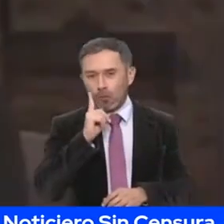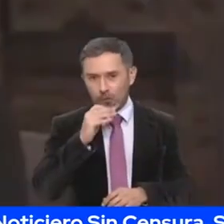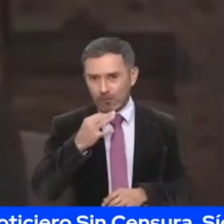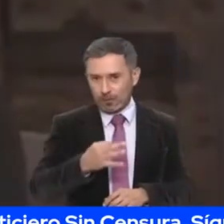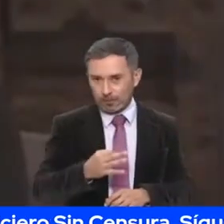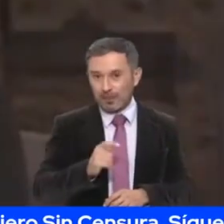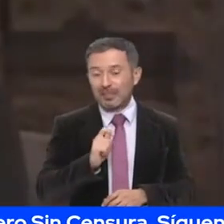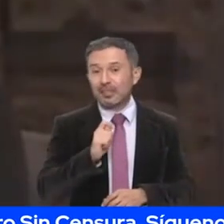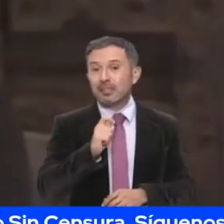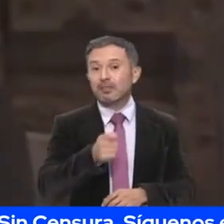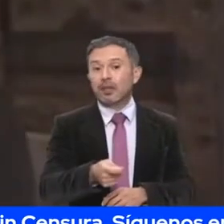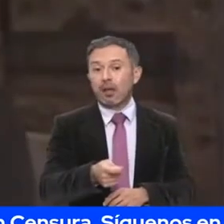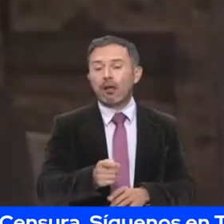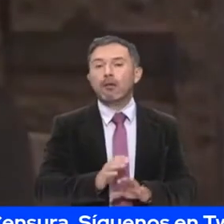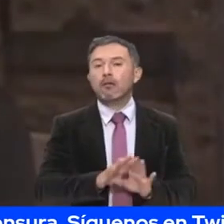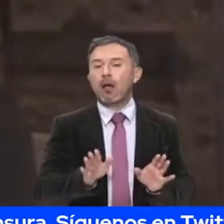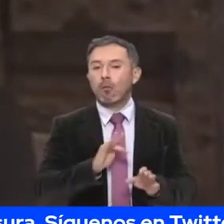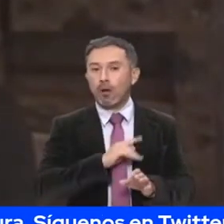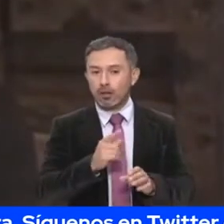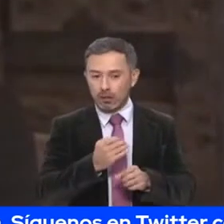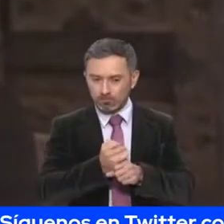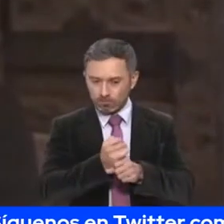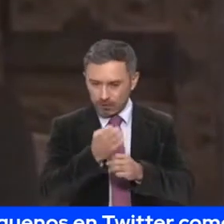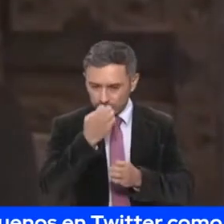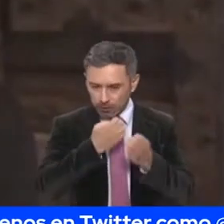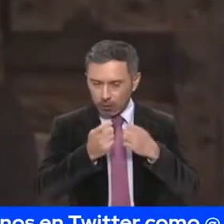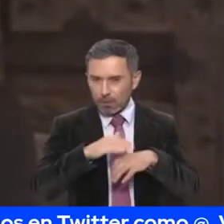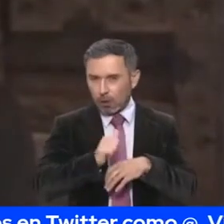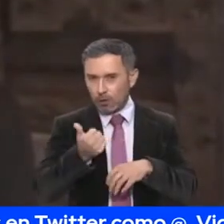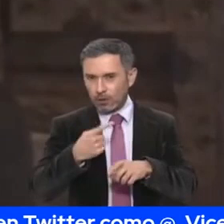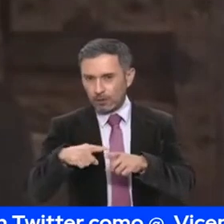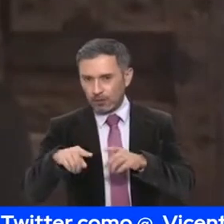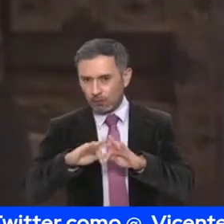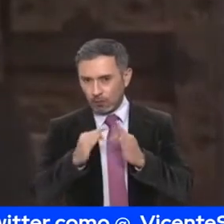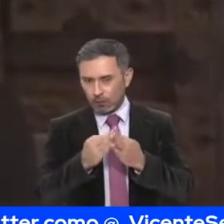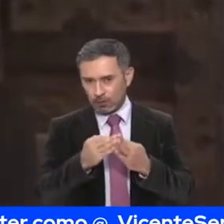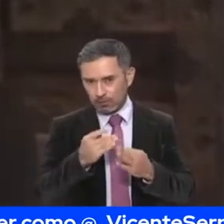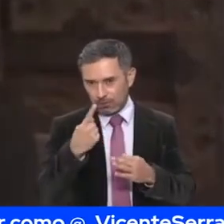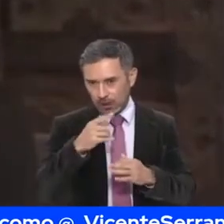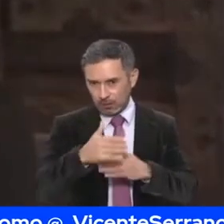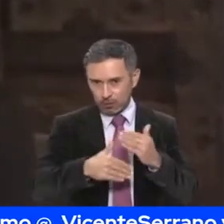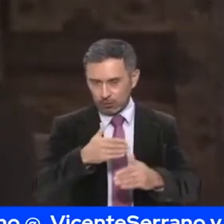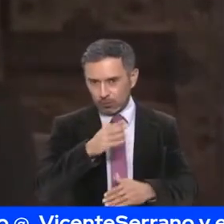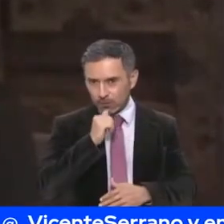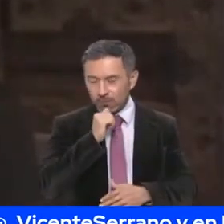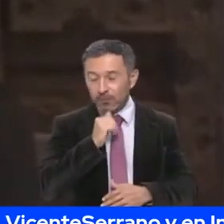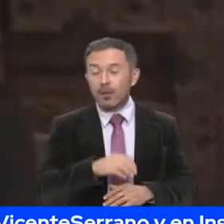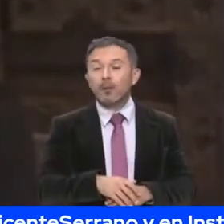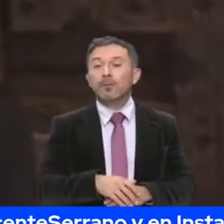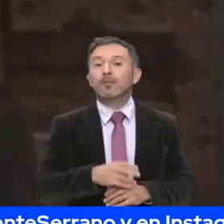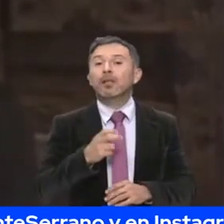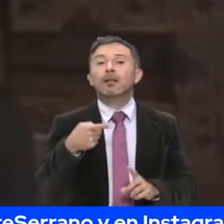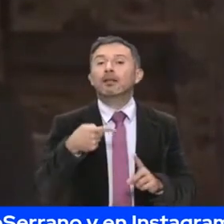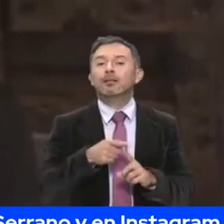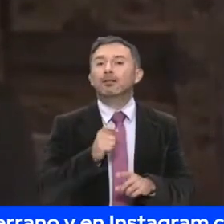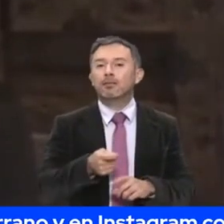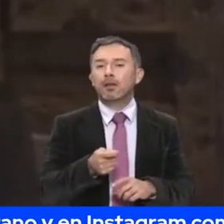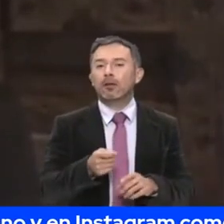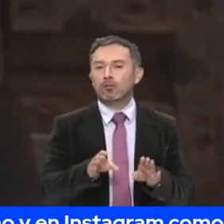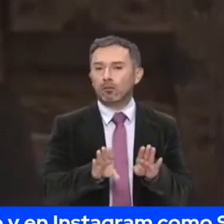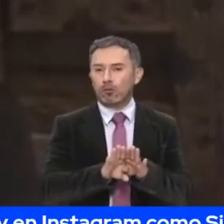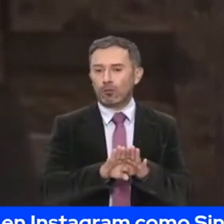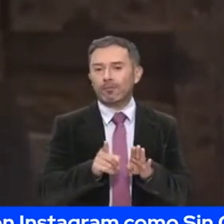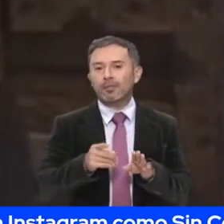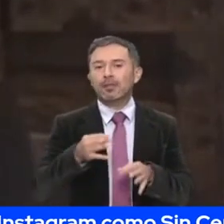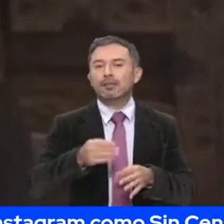no significa que no se pudieran explorar otras formas justamente para eficientar el proceso. Al respecto de una interpretación extensiva